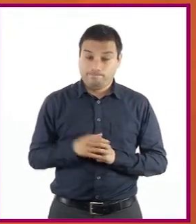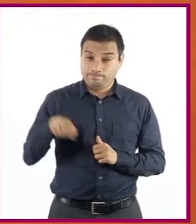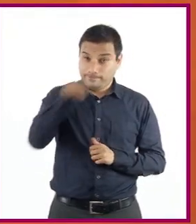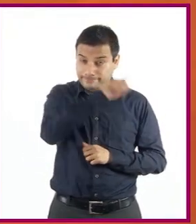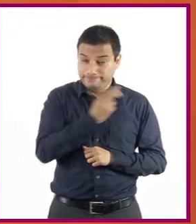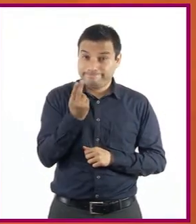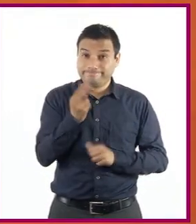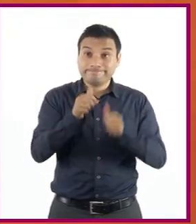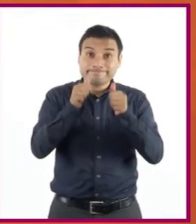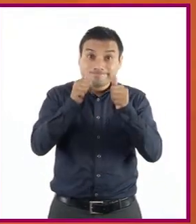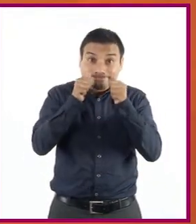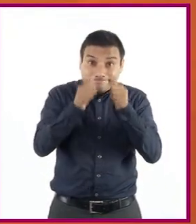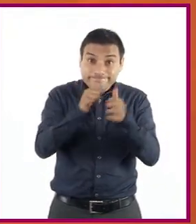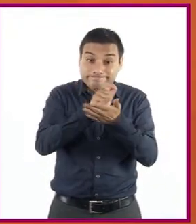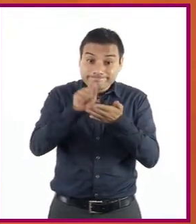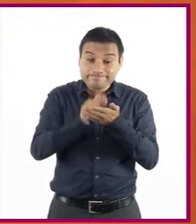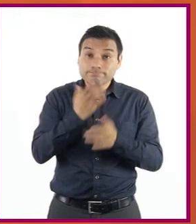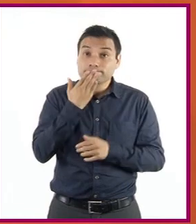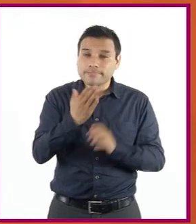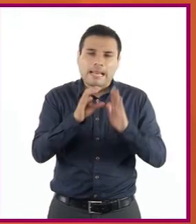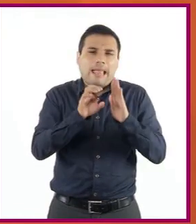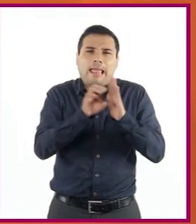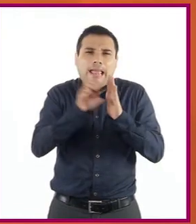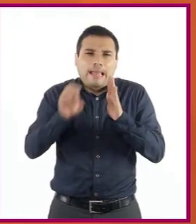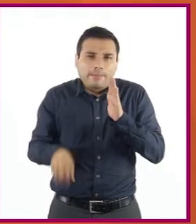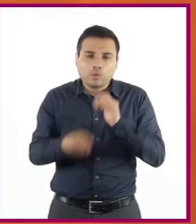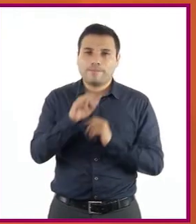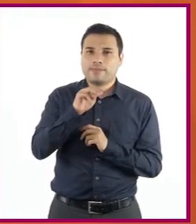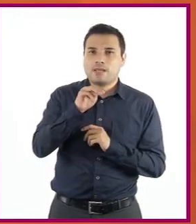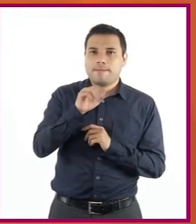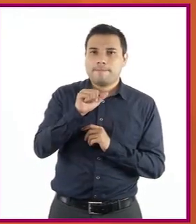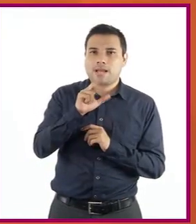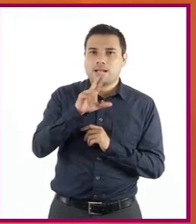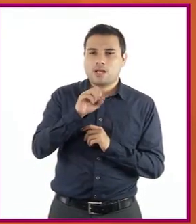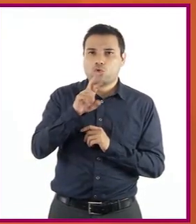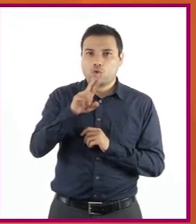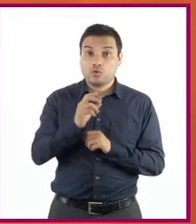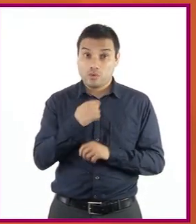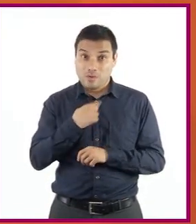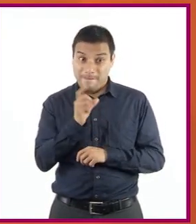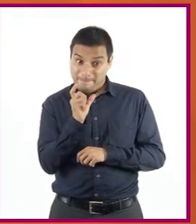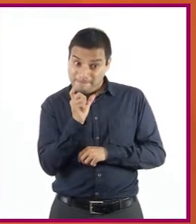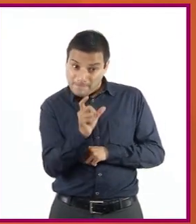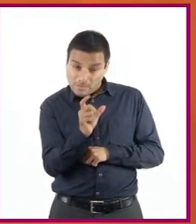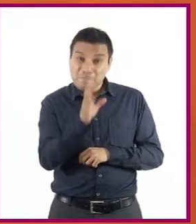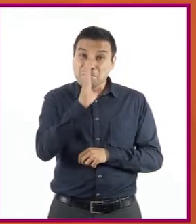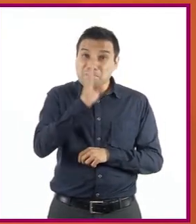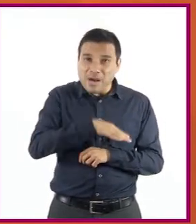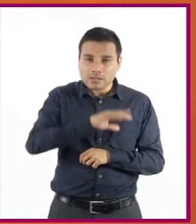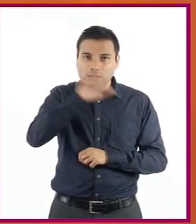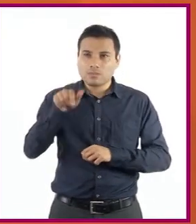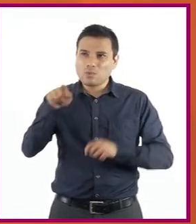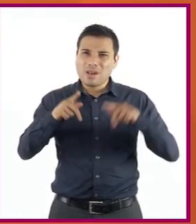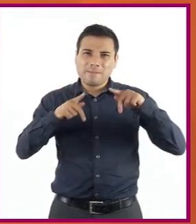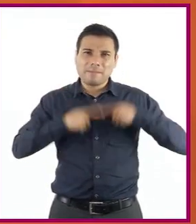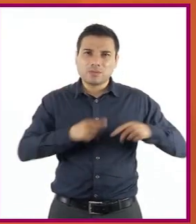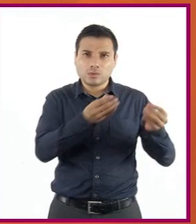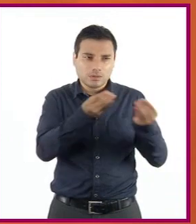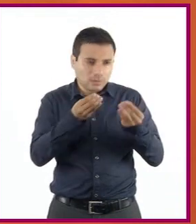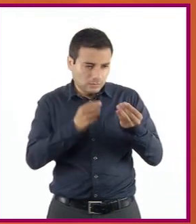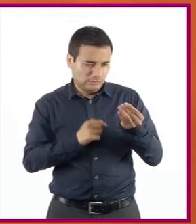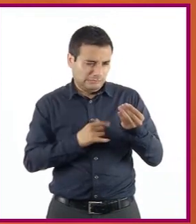mucha atención al escribir, porque si el tipo de marcador que elegimos no es el adecuado, entonces el lector no